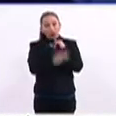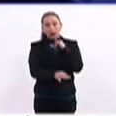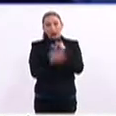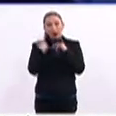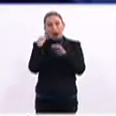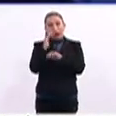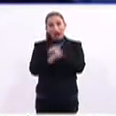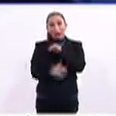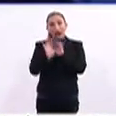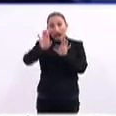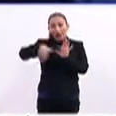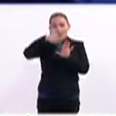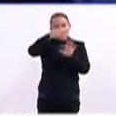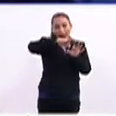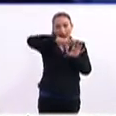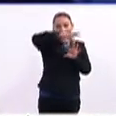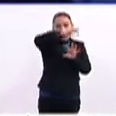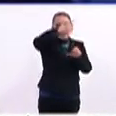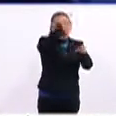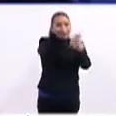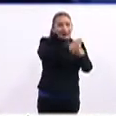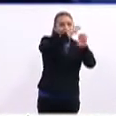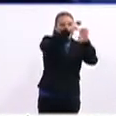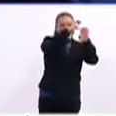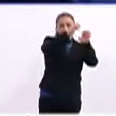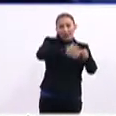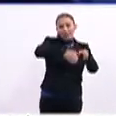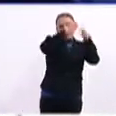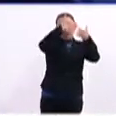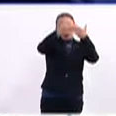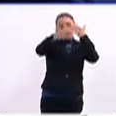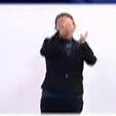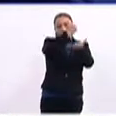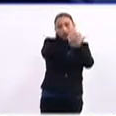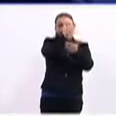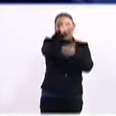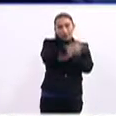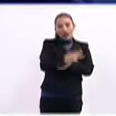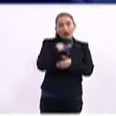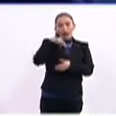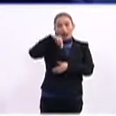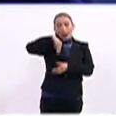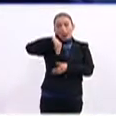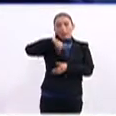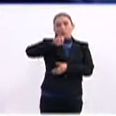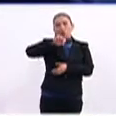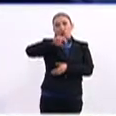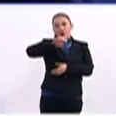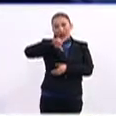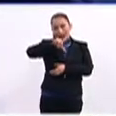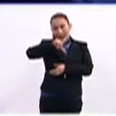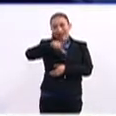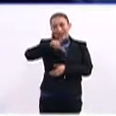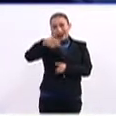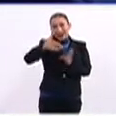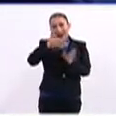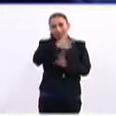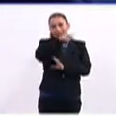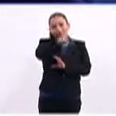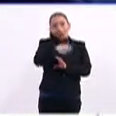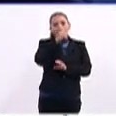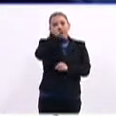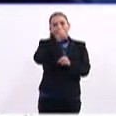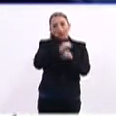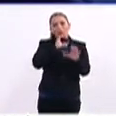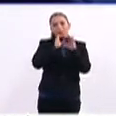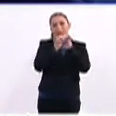finalmente culminaba fuera del primer edificio moderno de la Ciudad de México, que era el Munal, que en algún momento realmente fue la